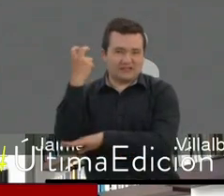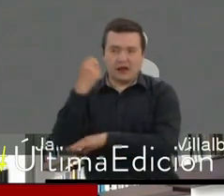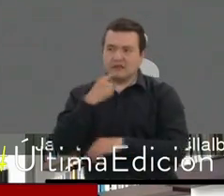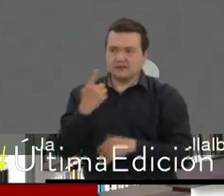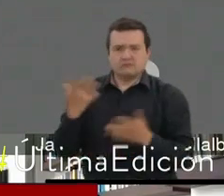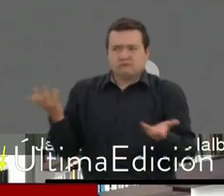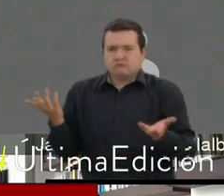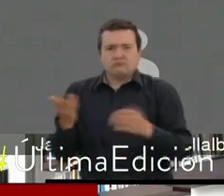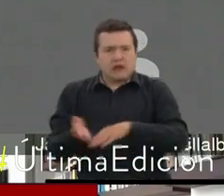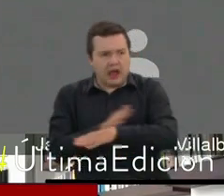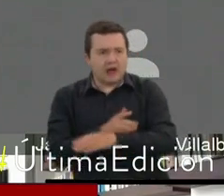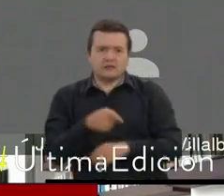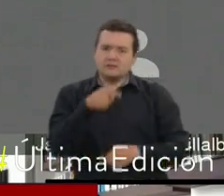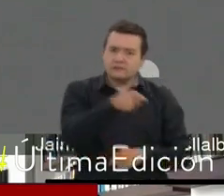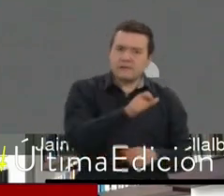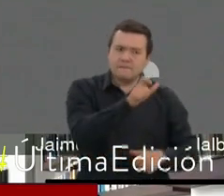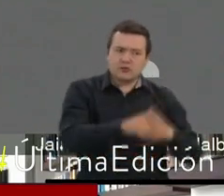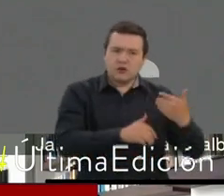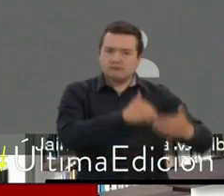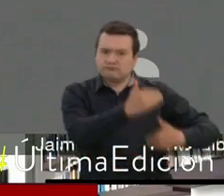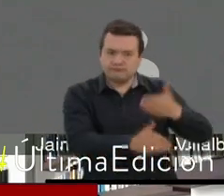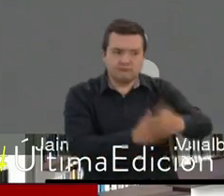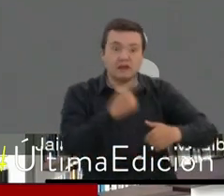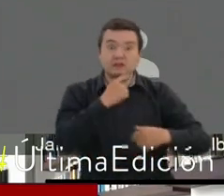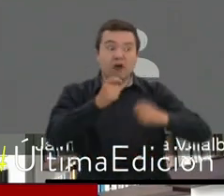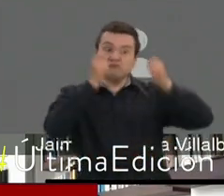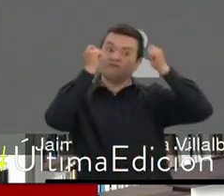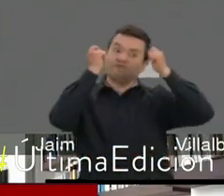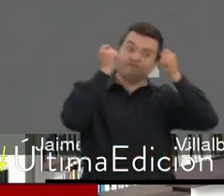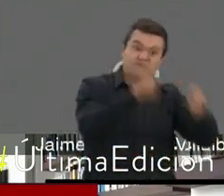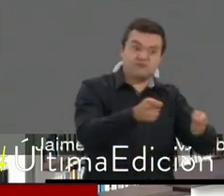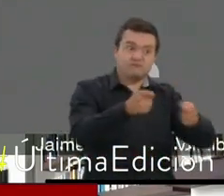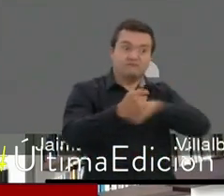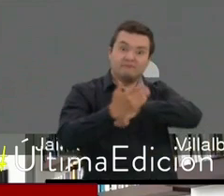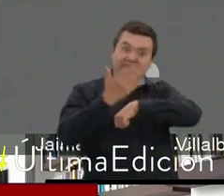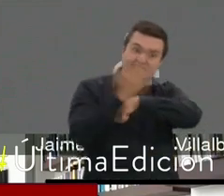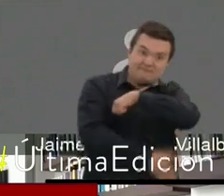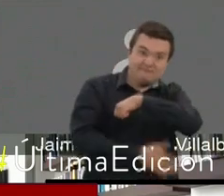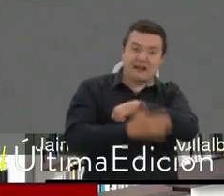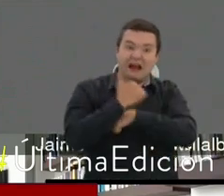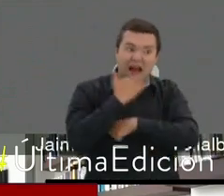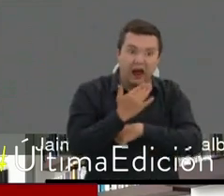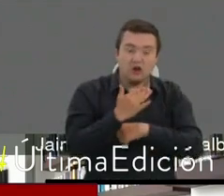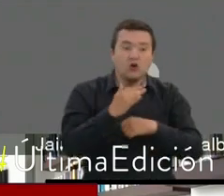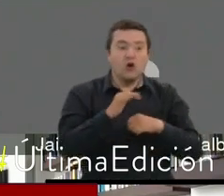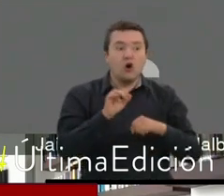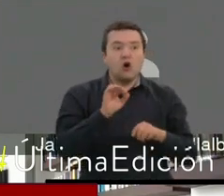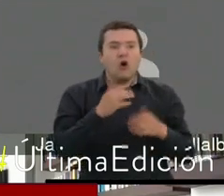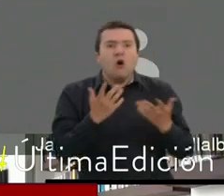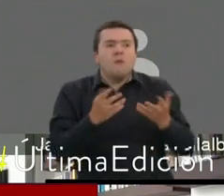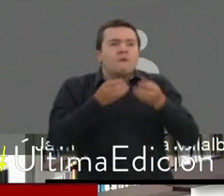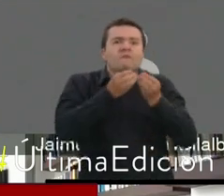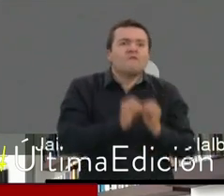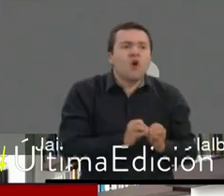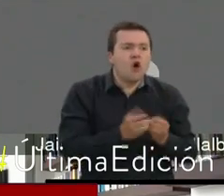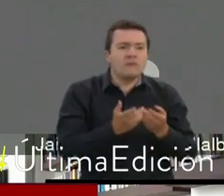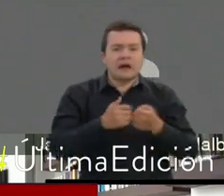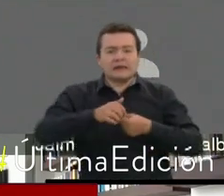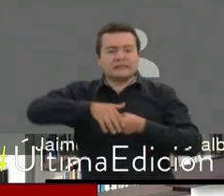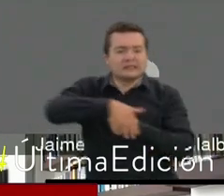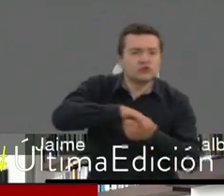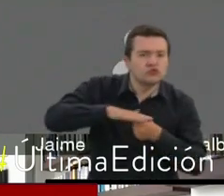procesado ni el carácter de imputación como determinación, ni su modalidad ni circunstancias.